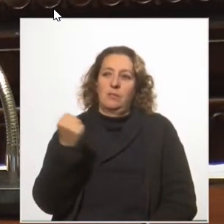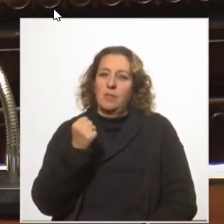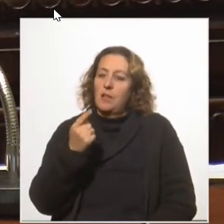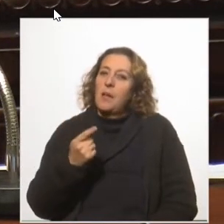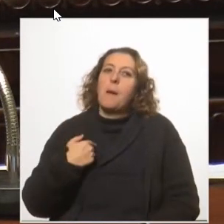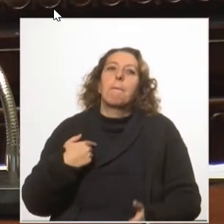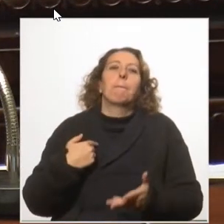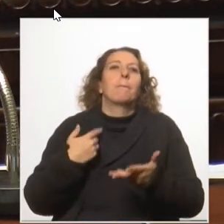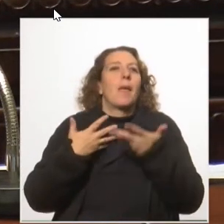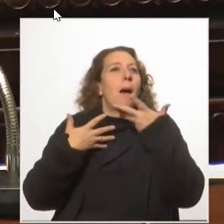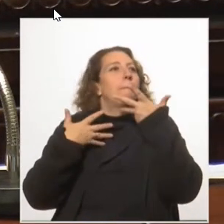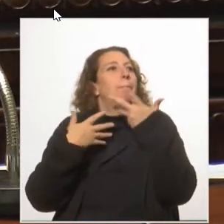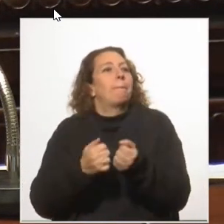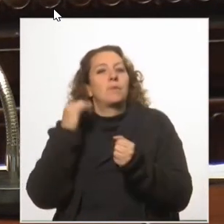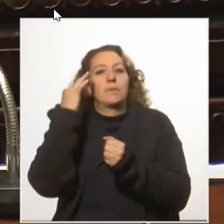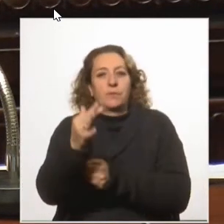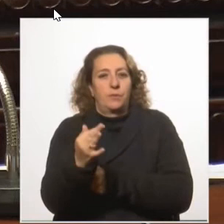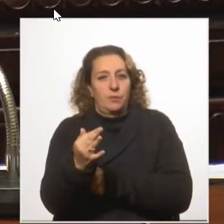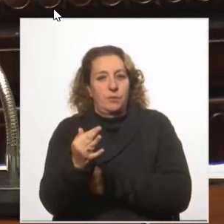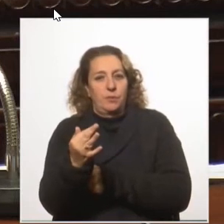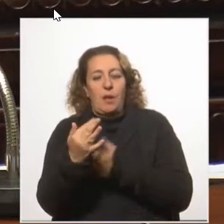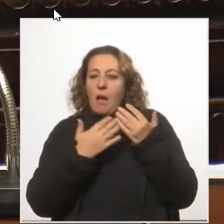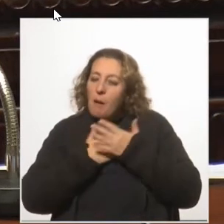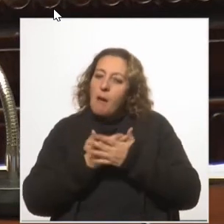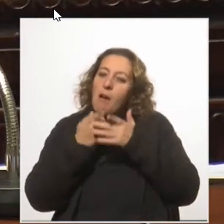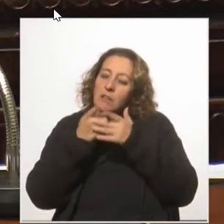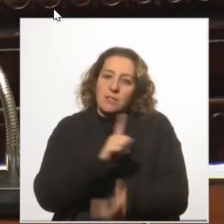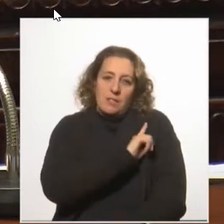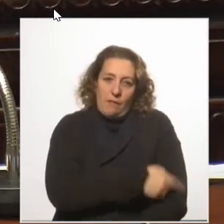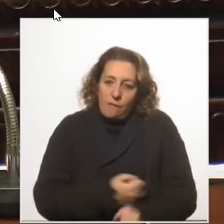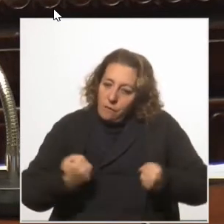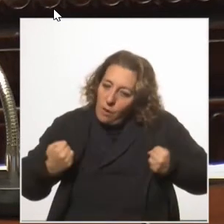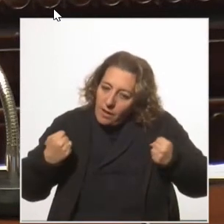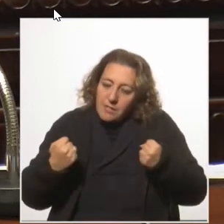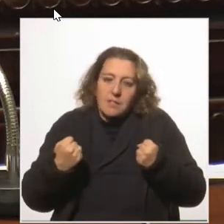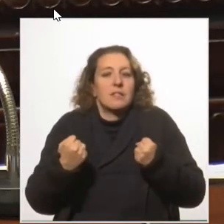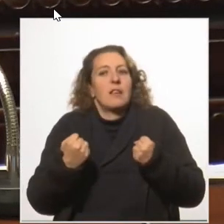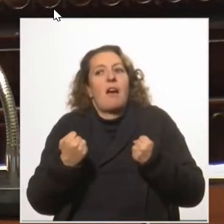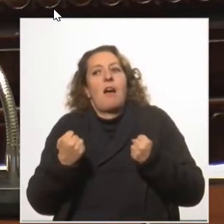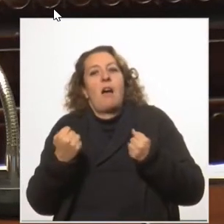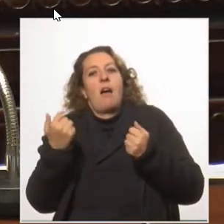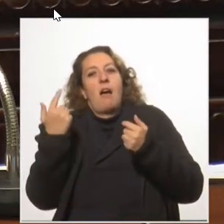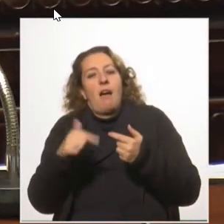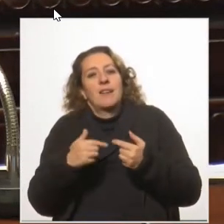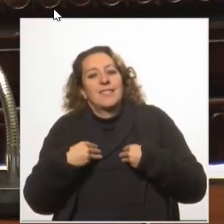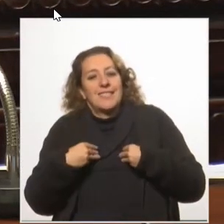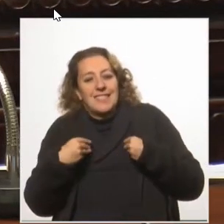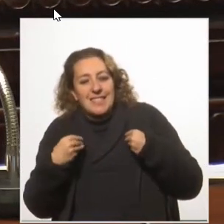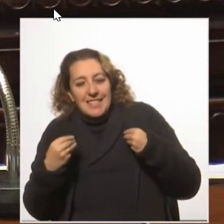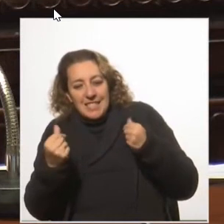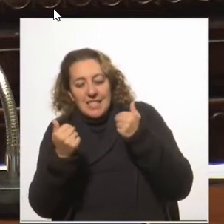responsables. Amad ese tesoro y esa fuerza. Haced que el altivo sentimiento de su